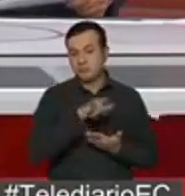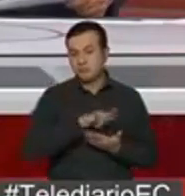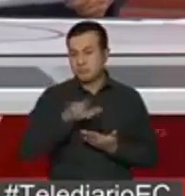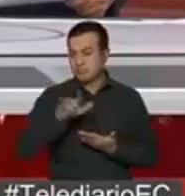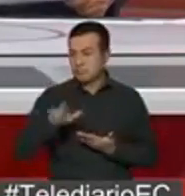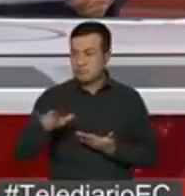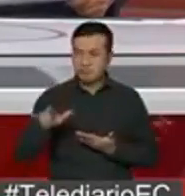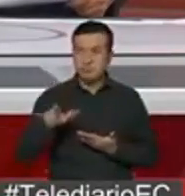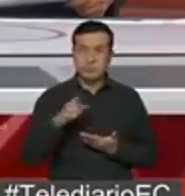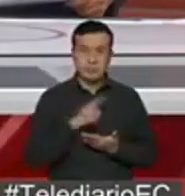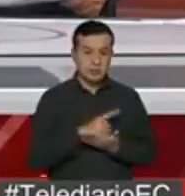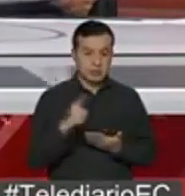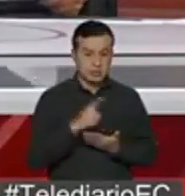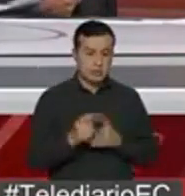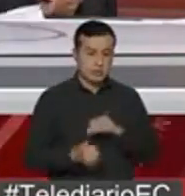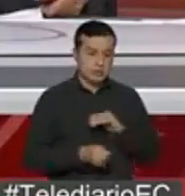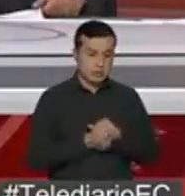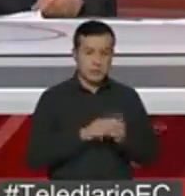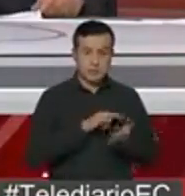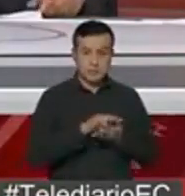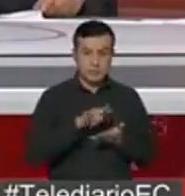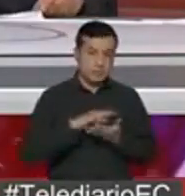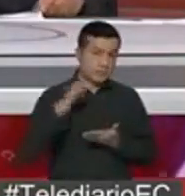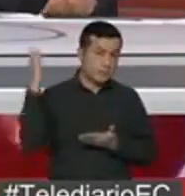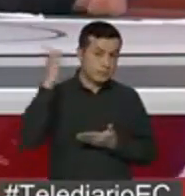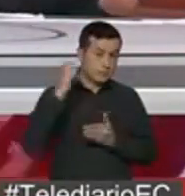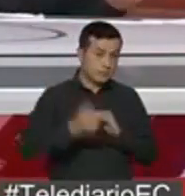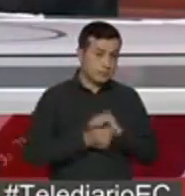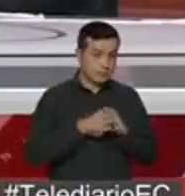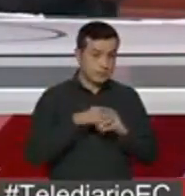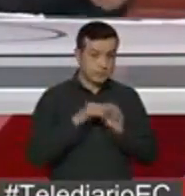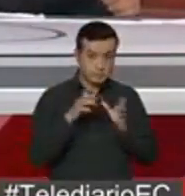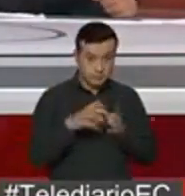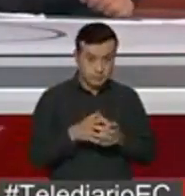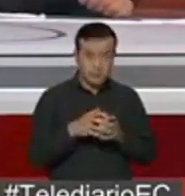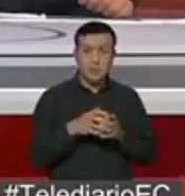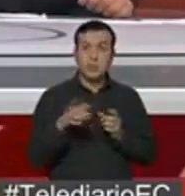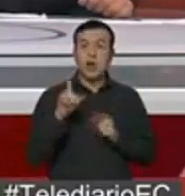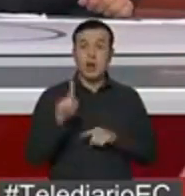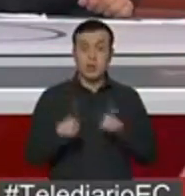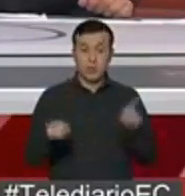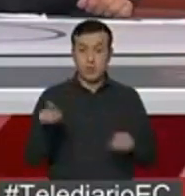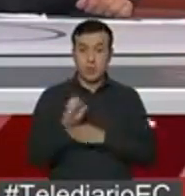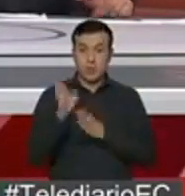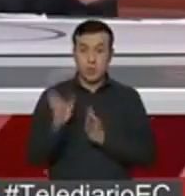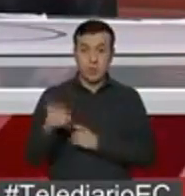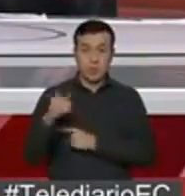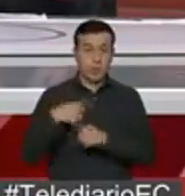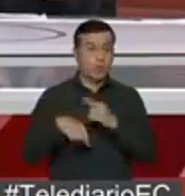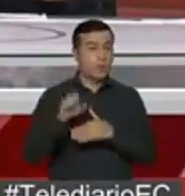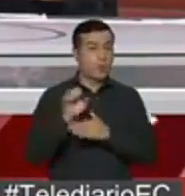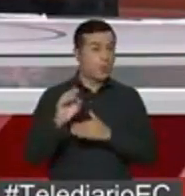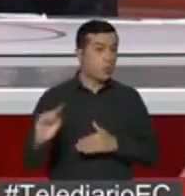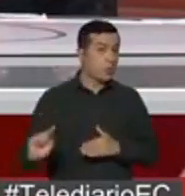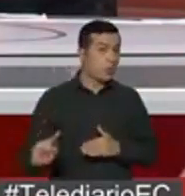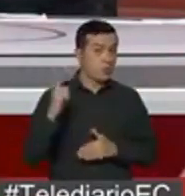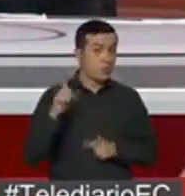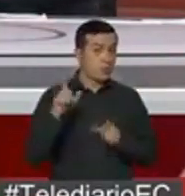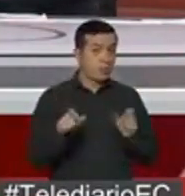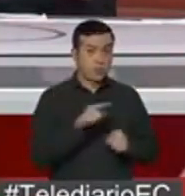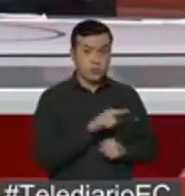permitieron que durante estas semanas de confinamiento, de emergencia, permitan regresar al país a varios compatriotas, pero no solamente han sido